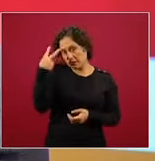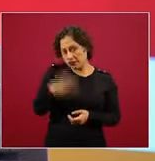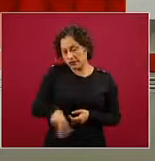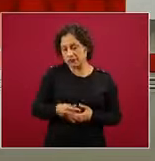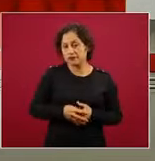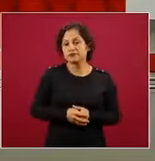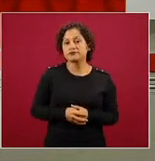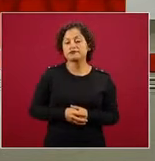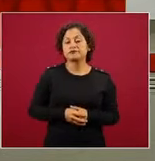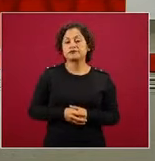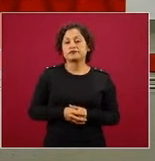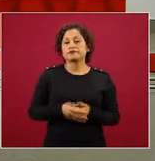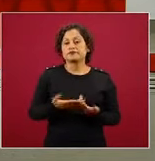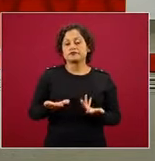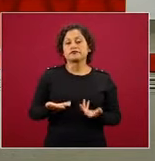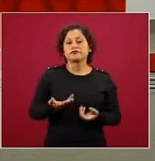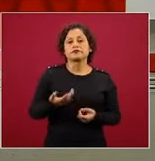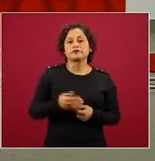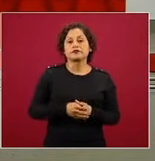como se han estado